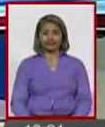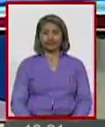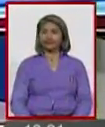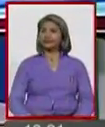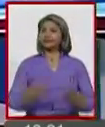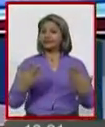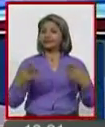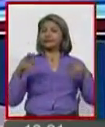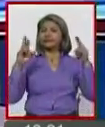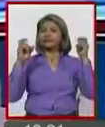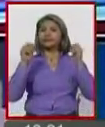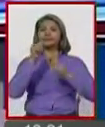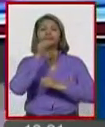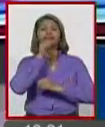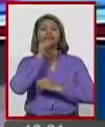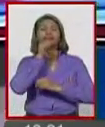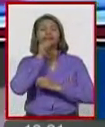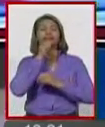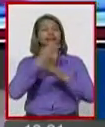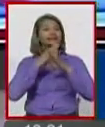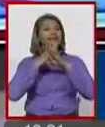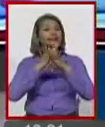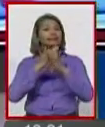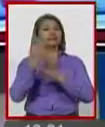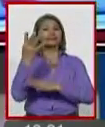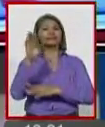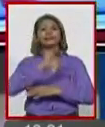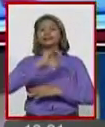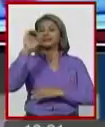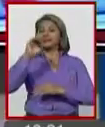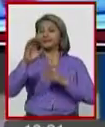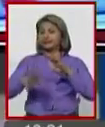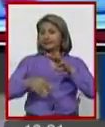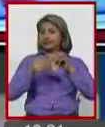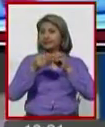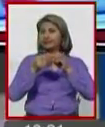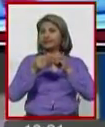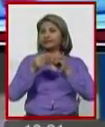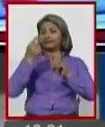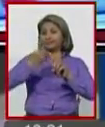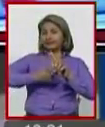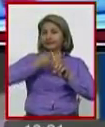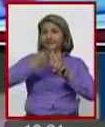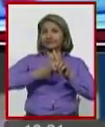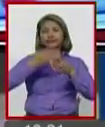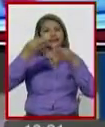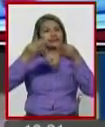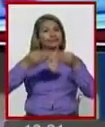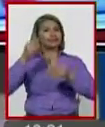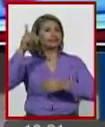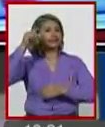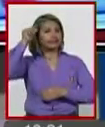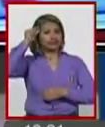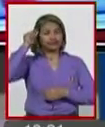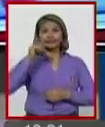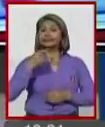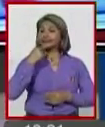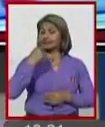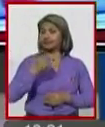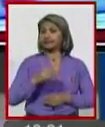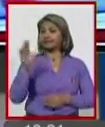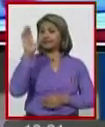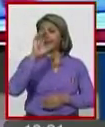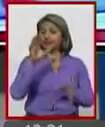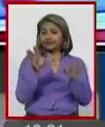Sobre este mismo tema, colegios particulares rechazan el 4% de incremento en las mensualidades determinado por el gobierno. Indican